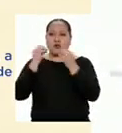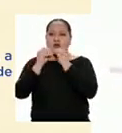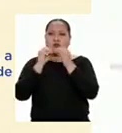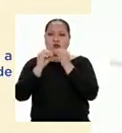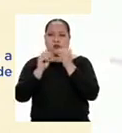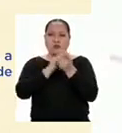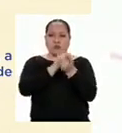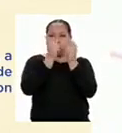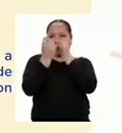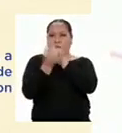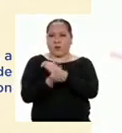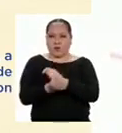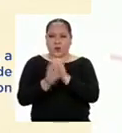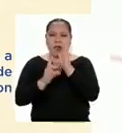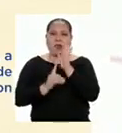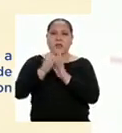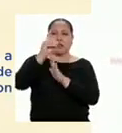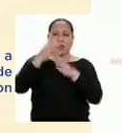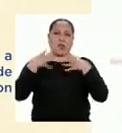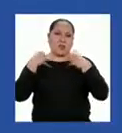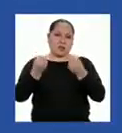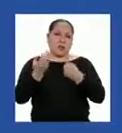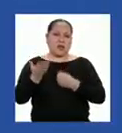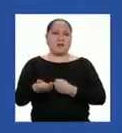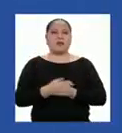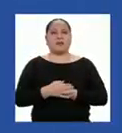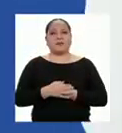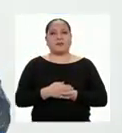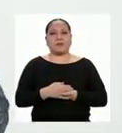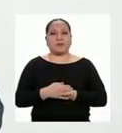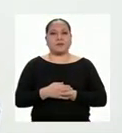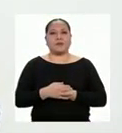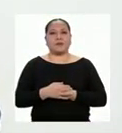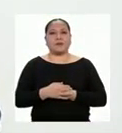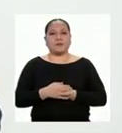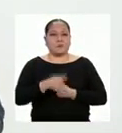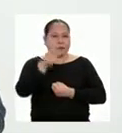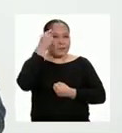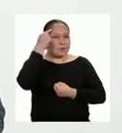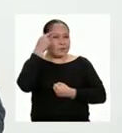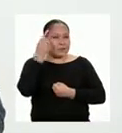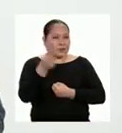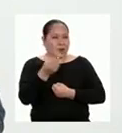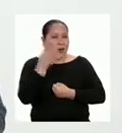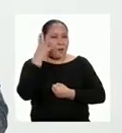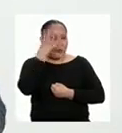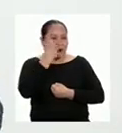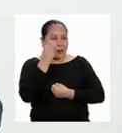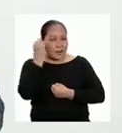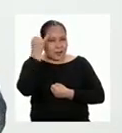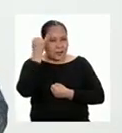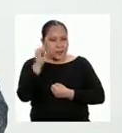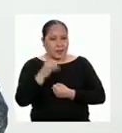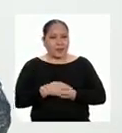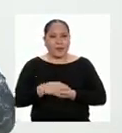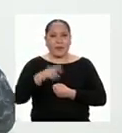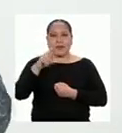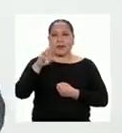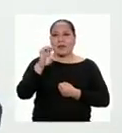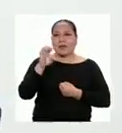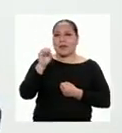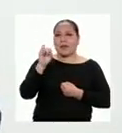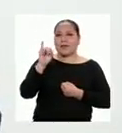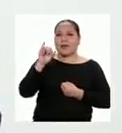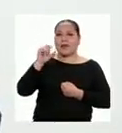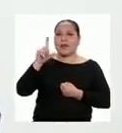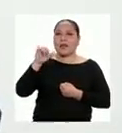adaptarse, recuperarse y desarrollarse con bienestar. ¿No te parece una bonita idea? La resiliencia como